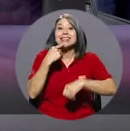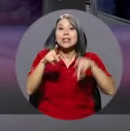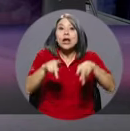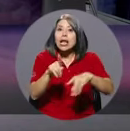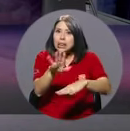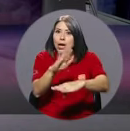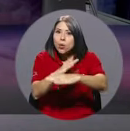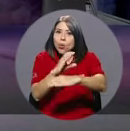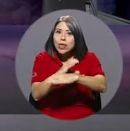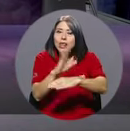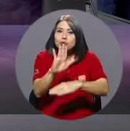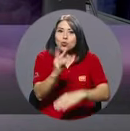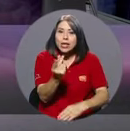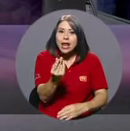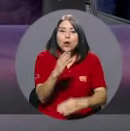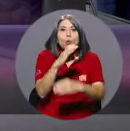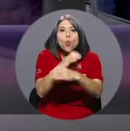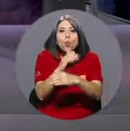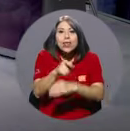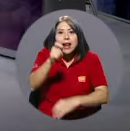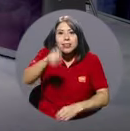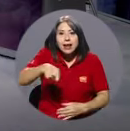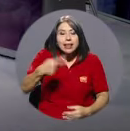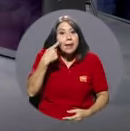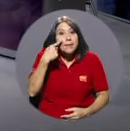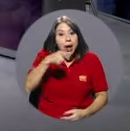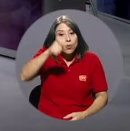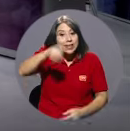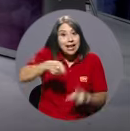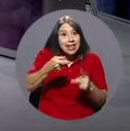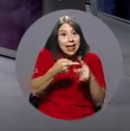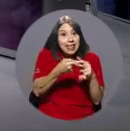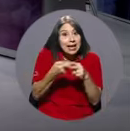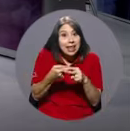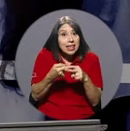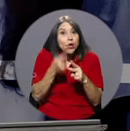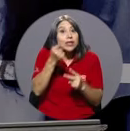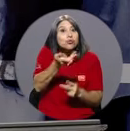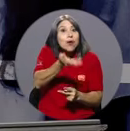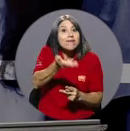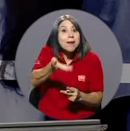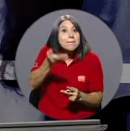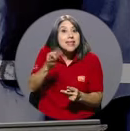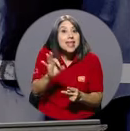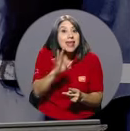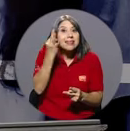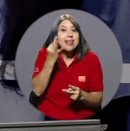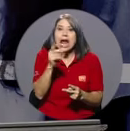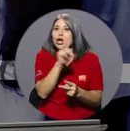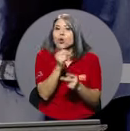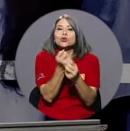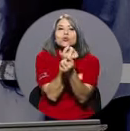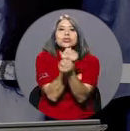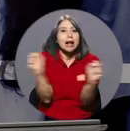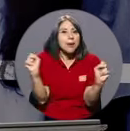cuide su dinero, cuide la tarjeta, vea que una tarjeta de crédito es una herramienta, no es un salvamento,